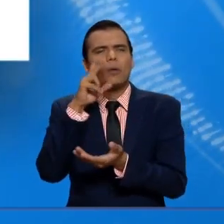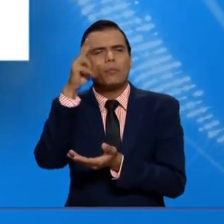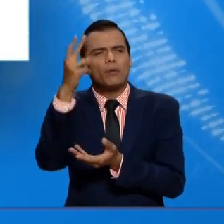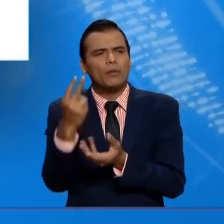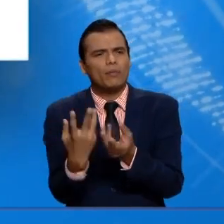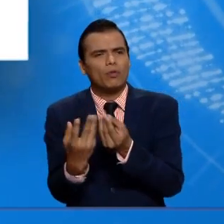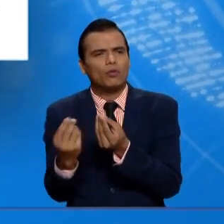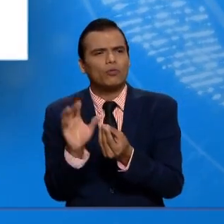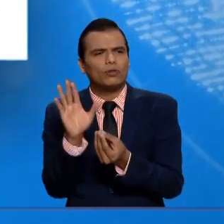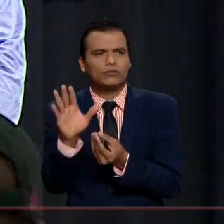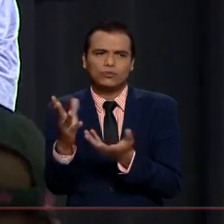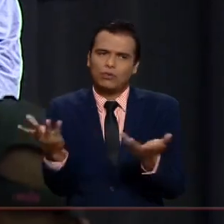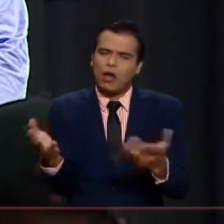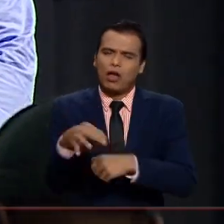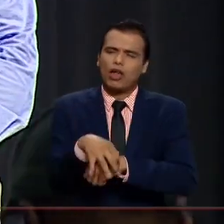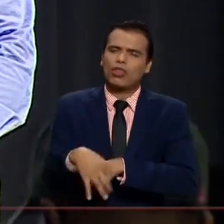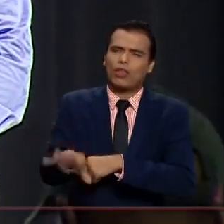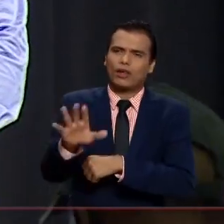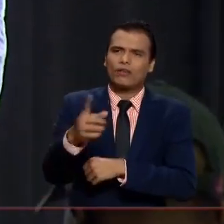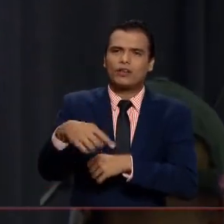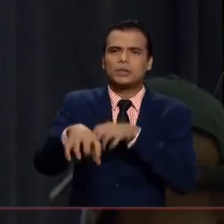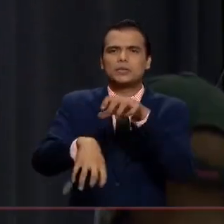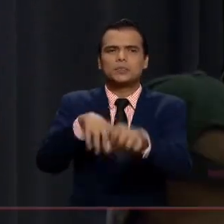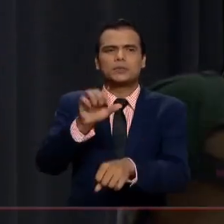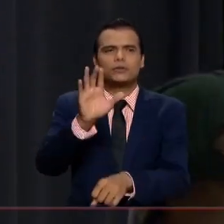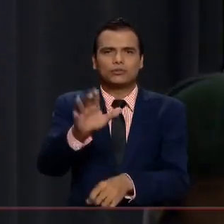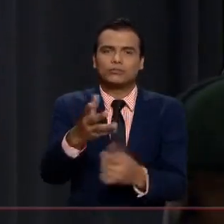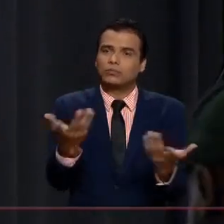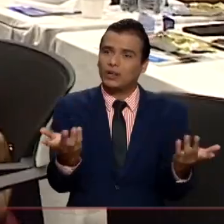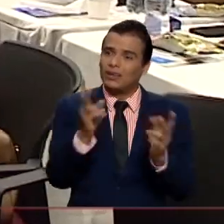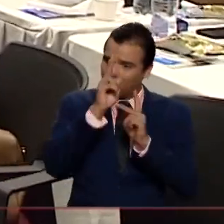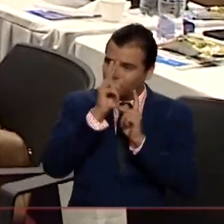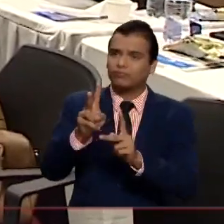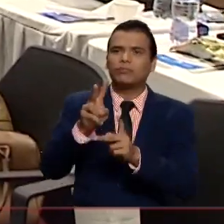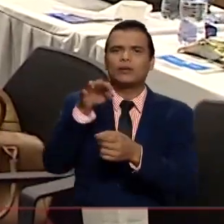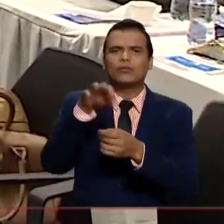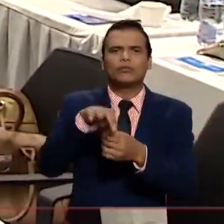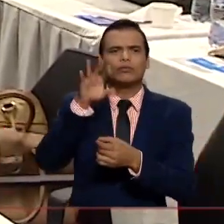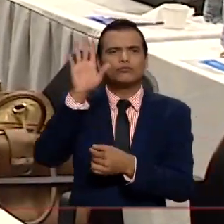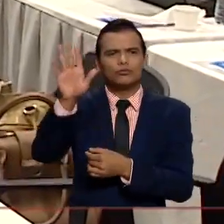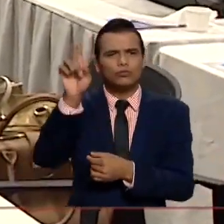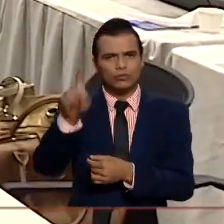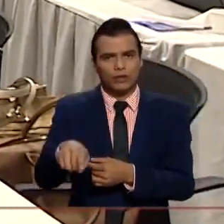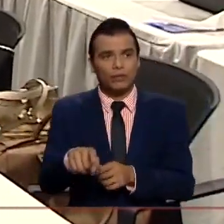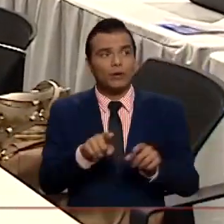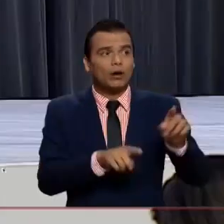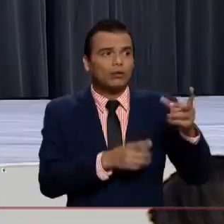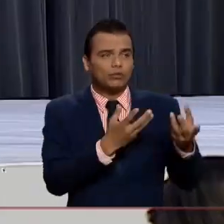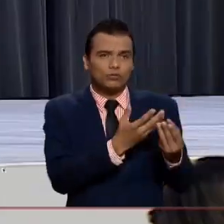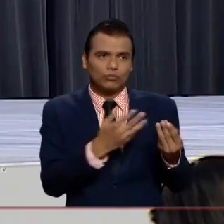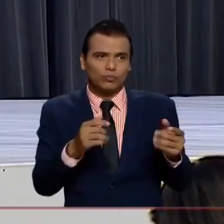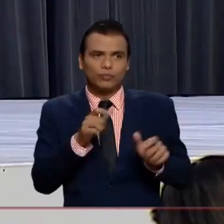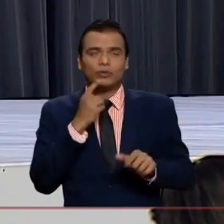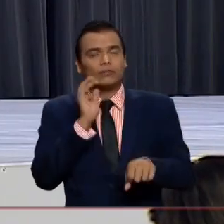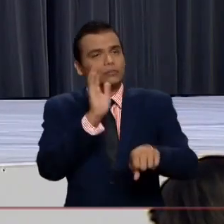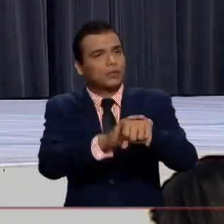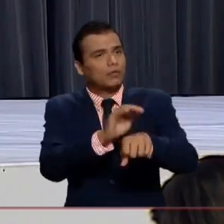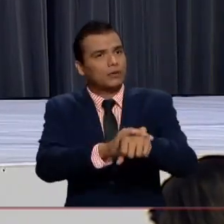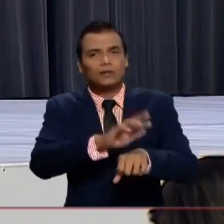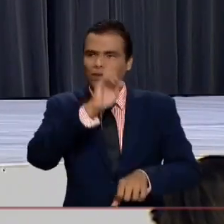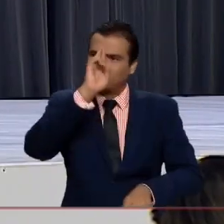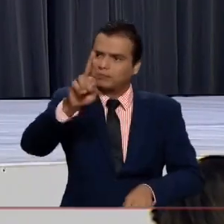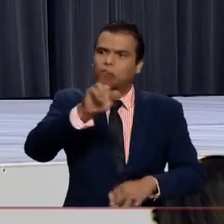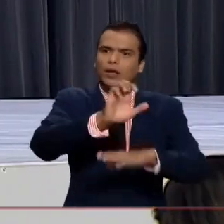de garantías electorales. Ante esto, diferentes sectores manifestaron la importancia de mantener el respeto por las instituciones y los